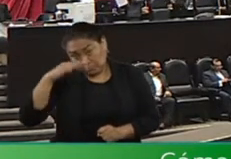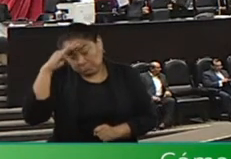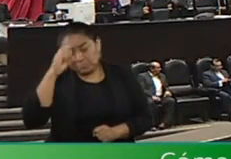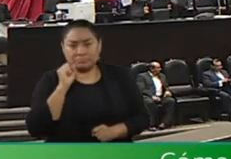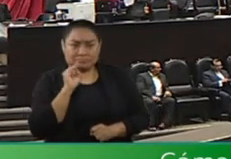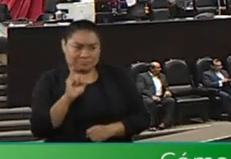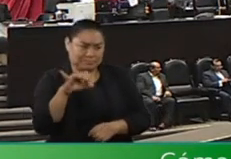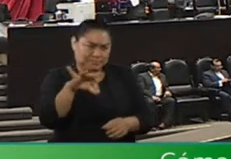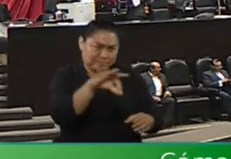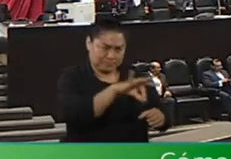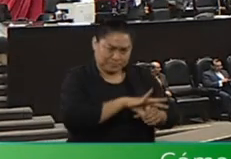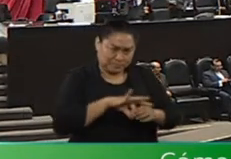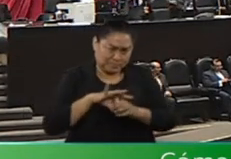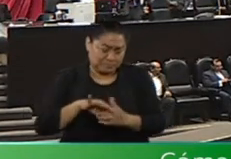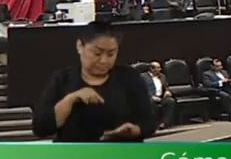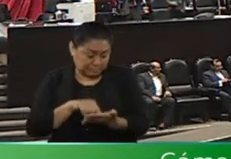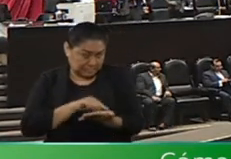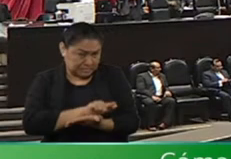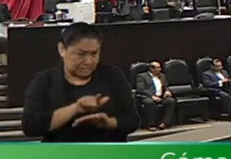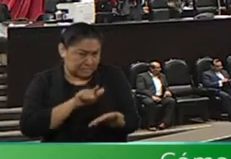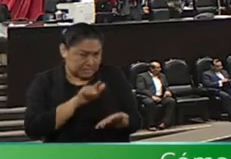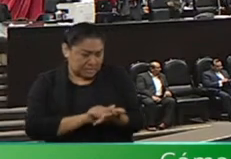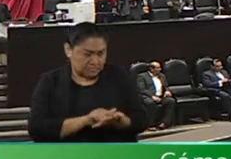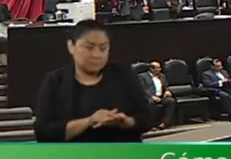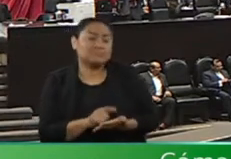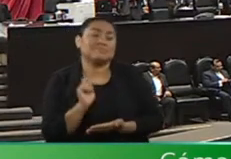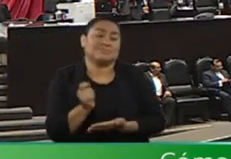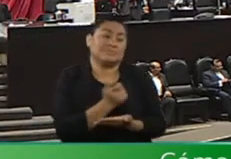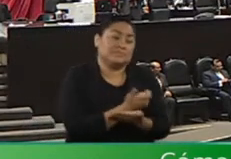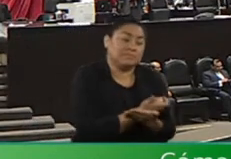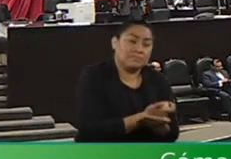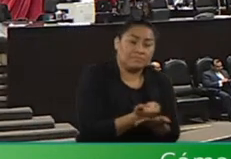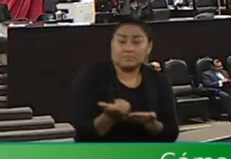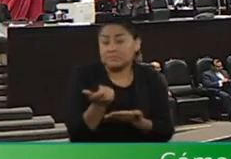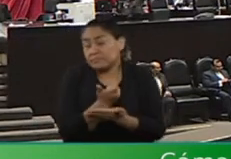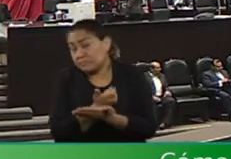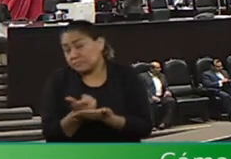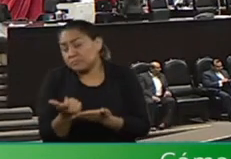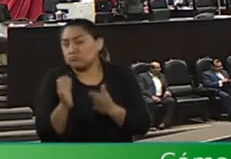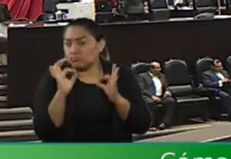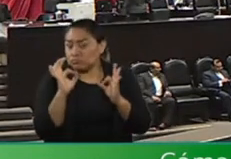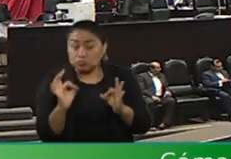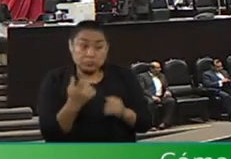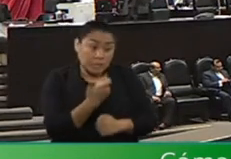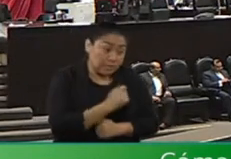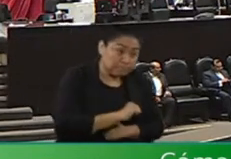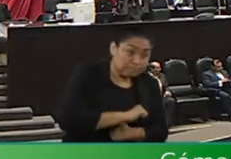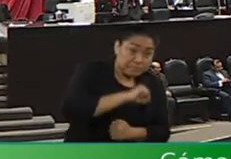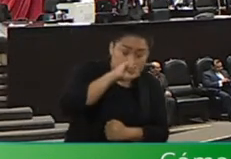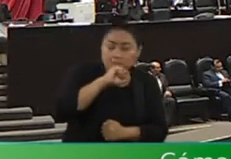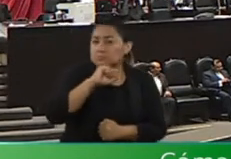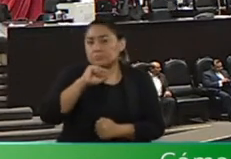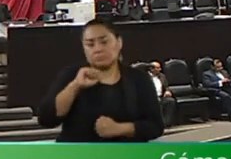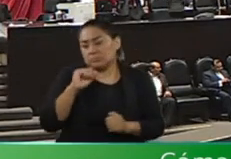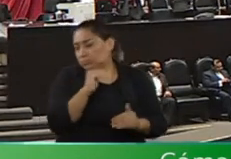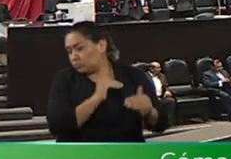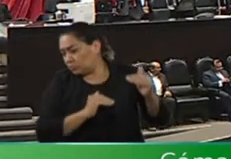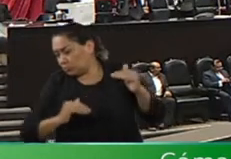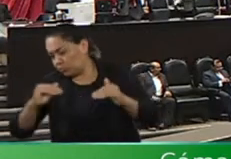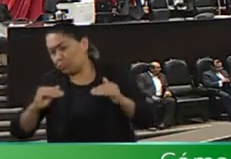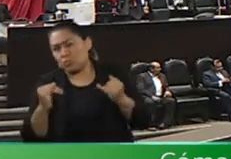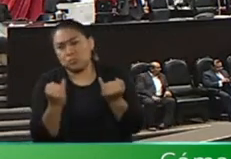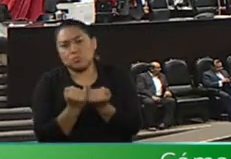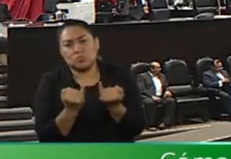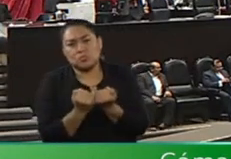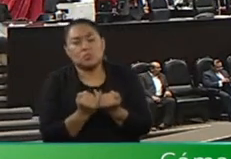este dictamen para que el salario mínimo sea siempre a la par de la inflación, ¿de cuál inflación? ¿De la